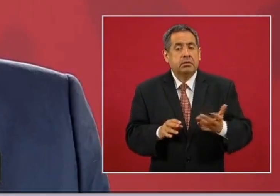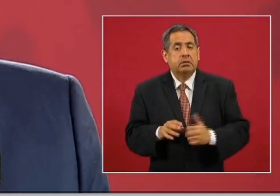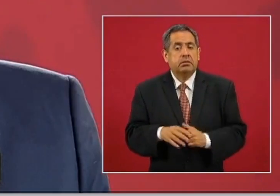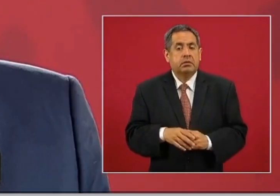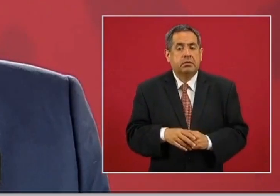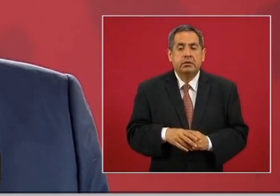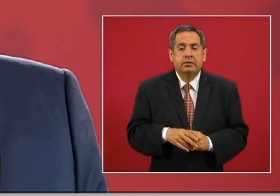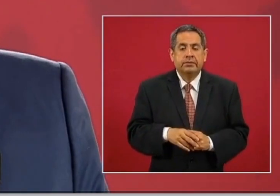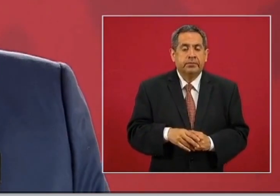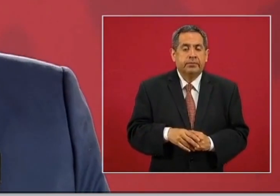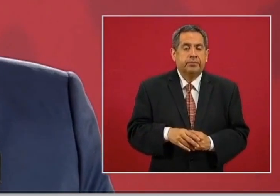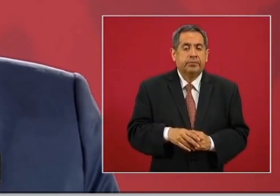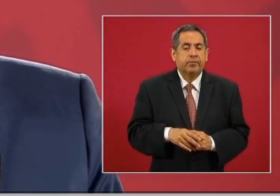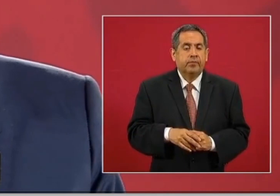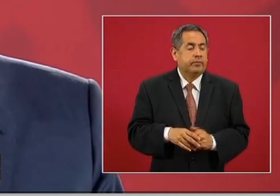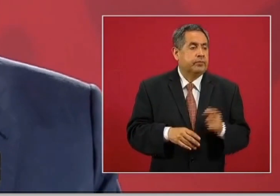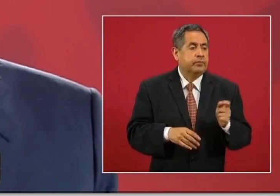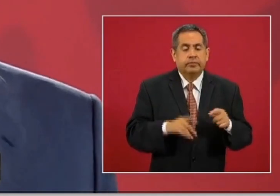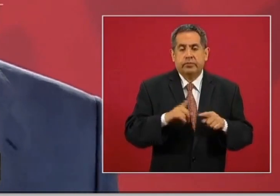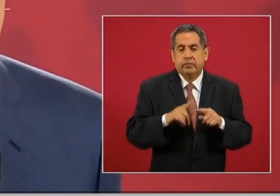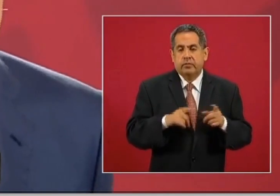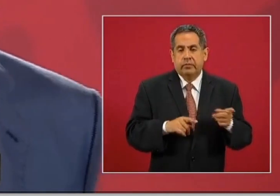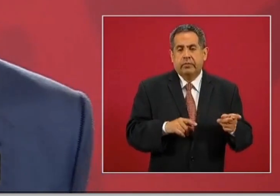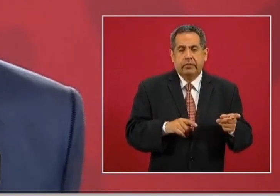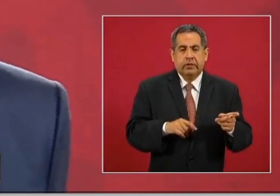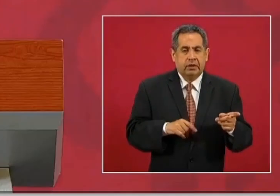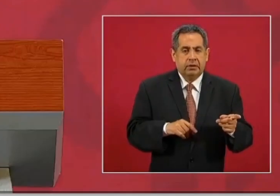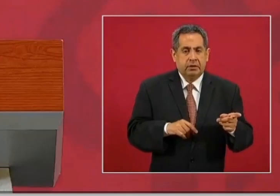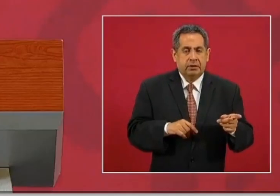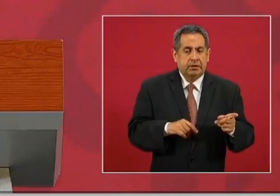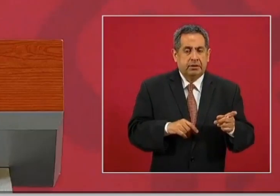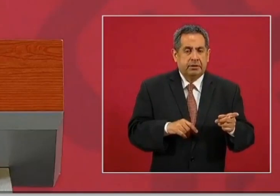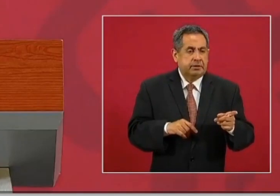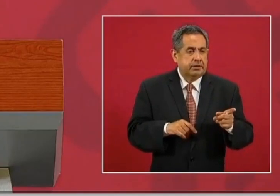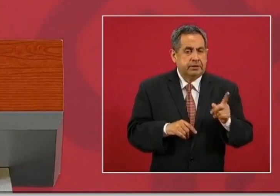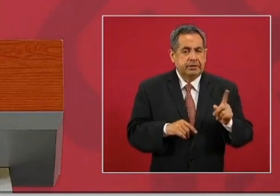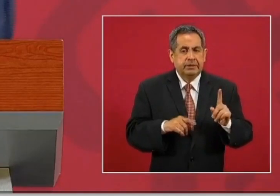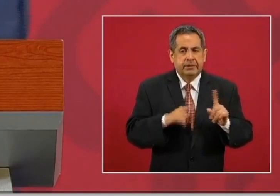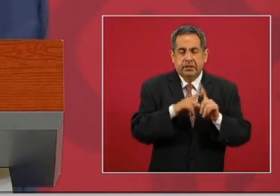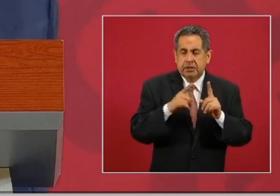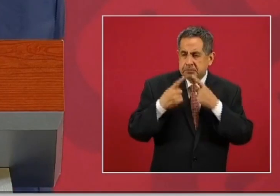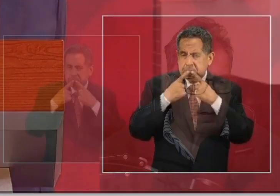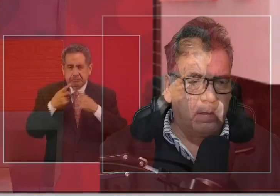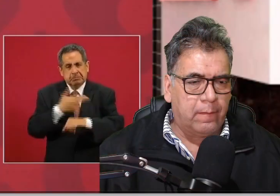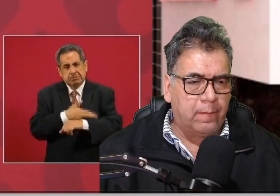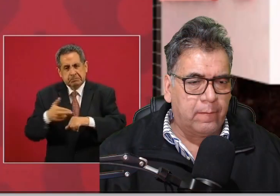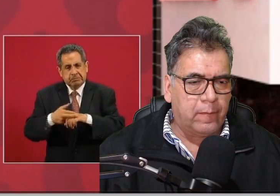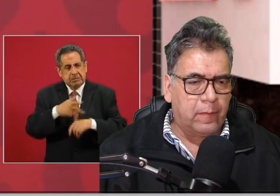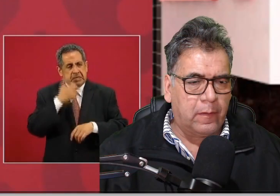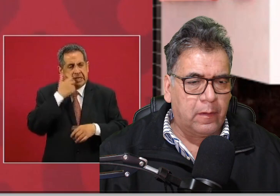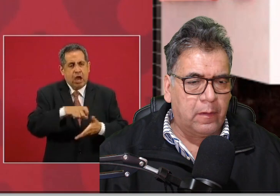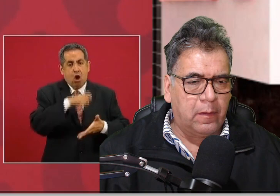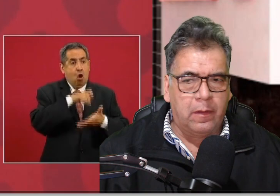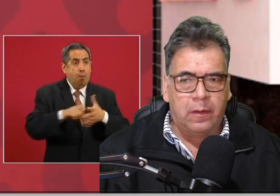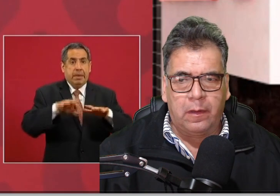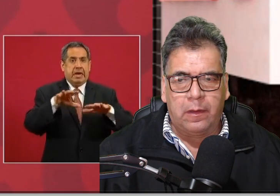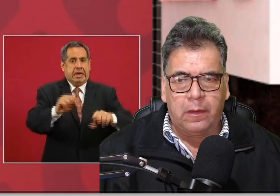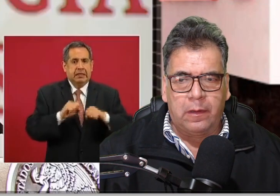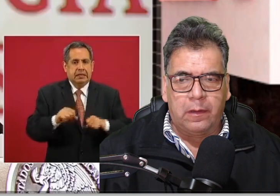porque existe esa deuda con el pueblo de México.